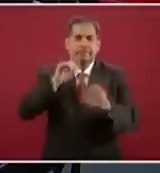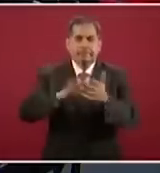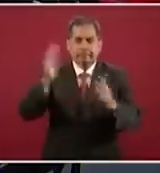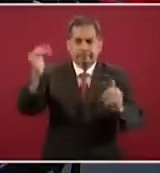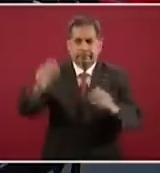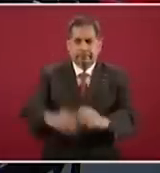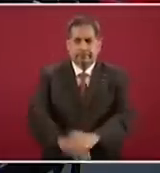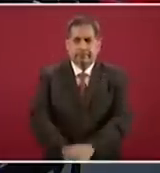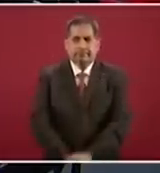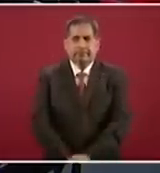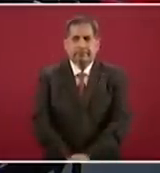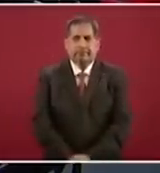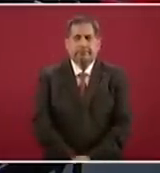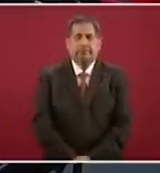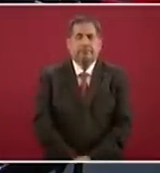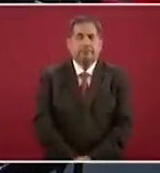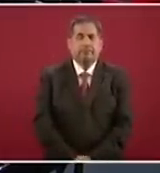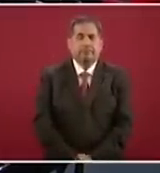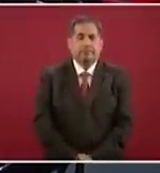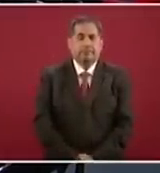mañana.